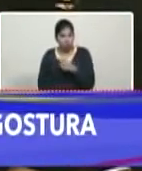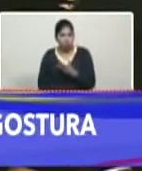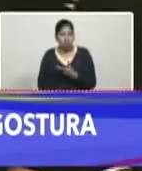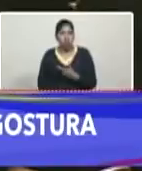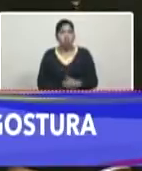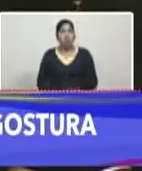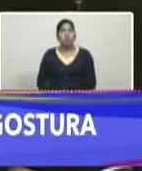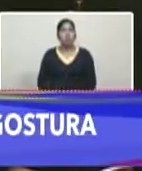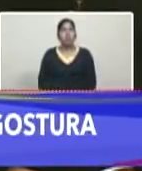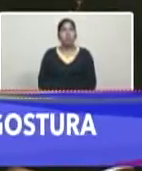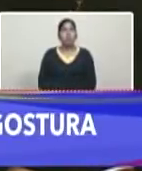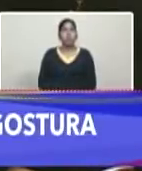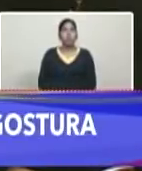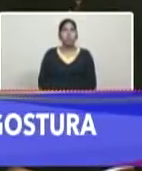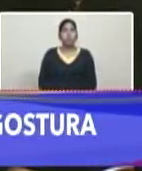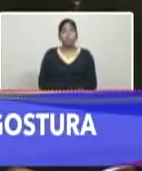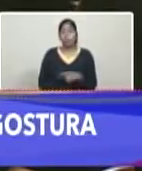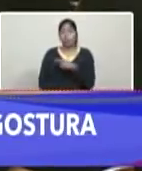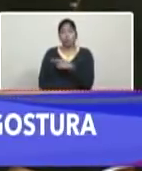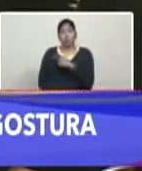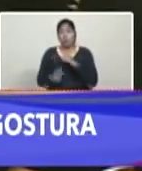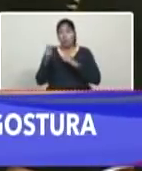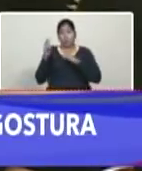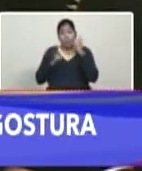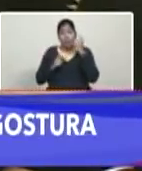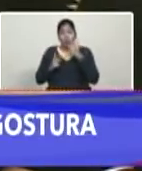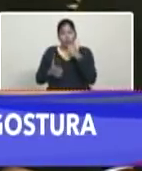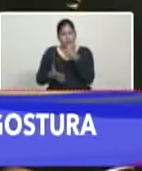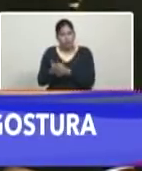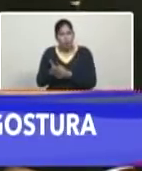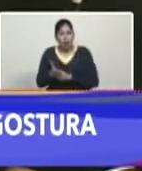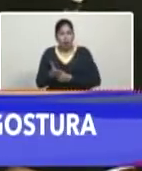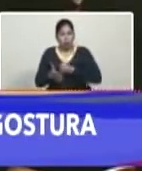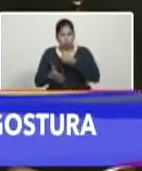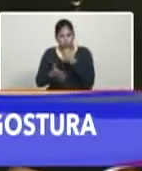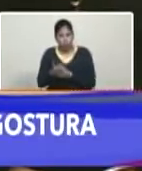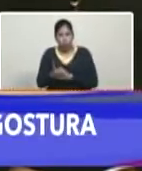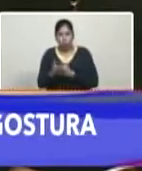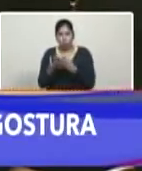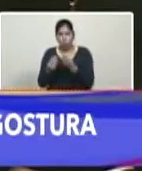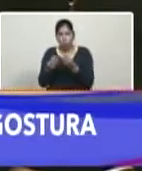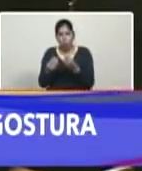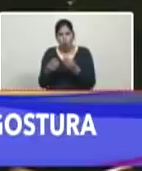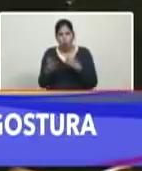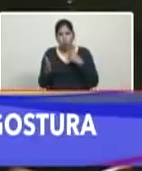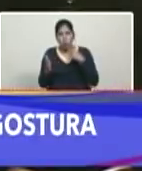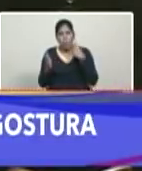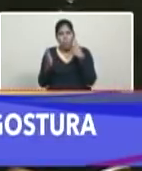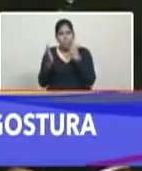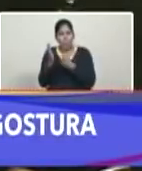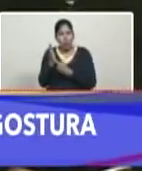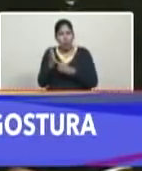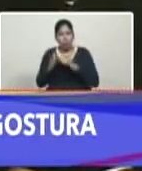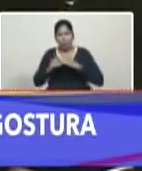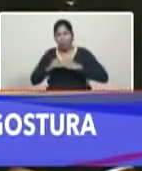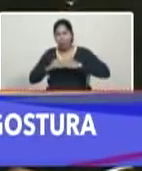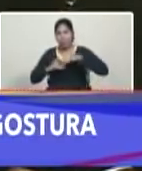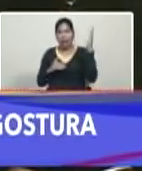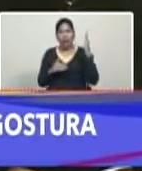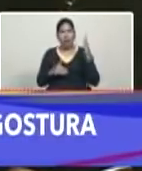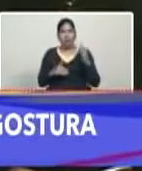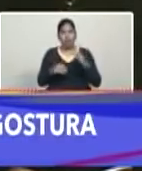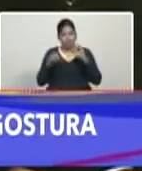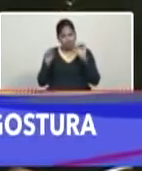Chávez lo dio todo y sobrecumplió con la historia, con el pueblo y con